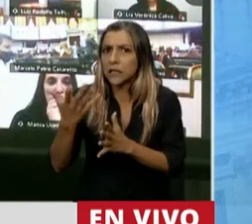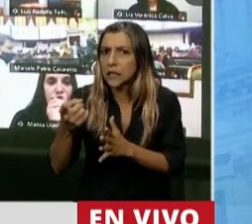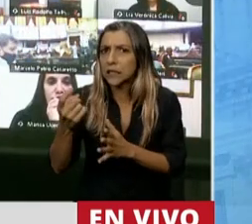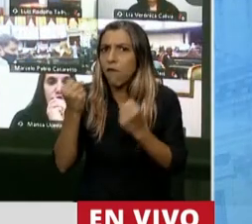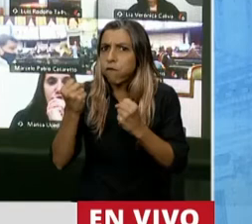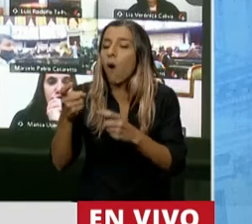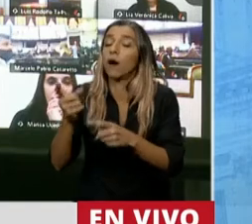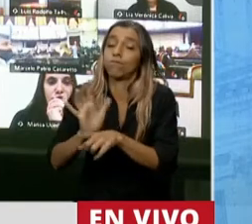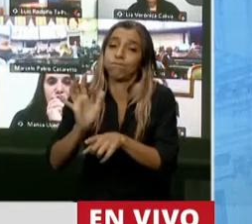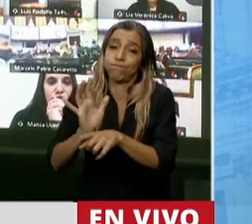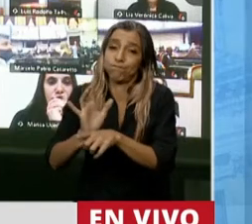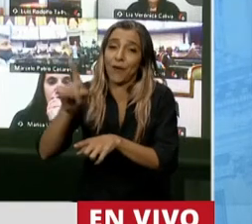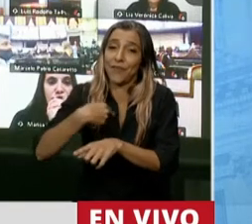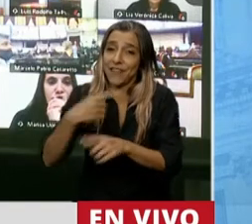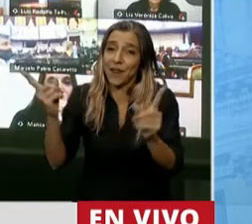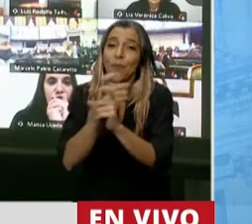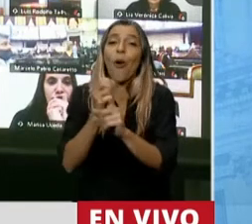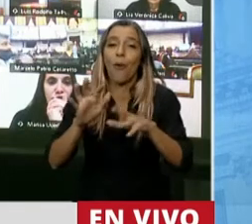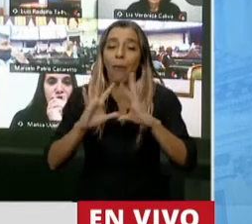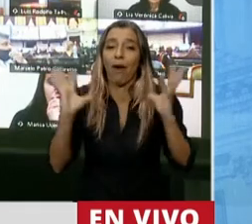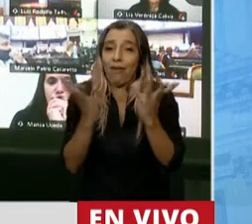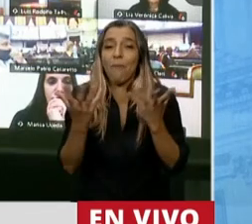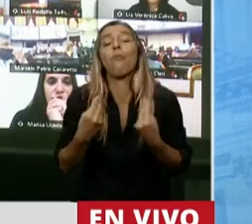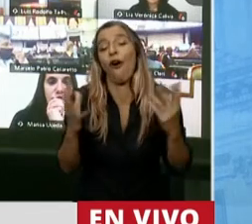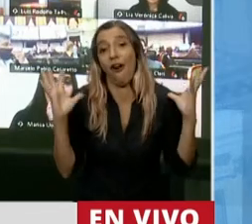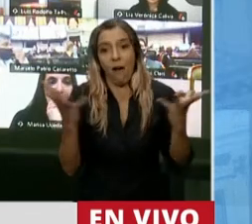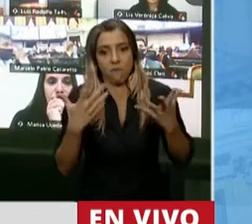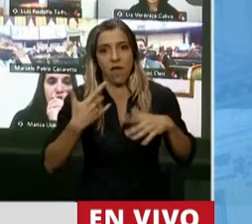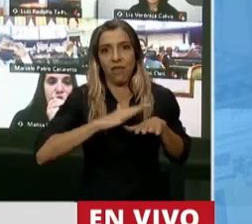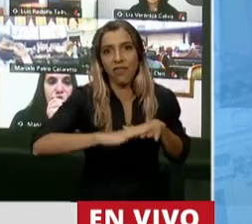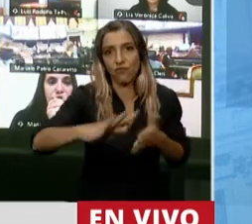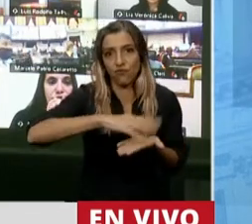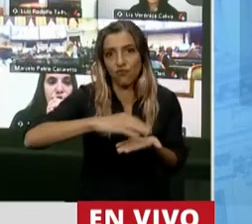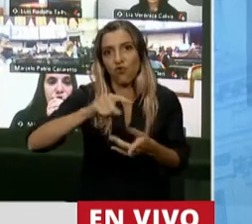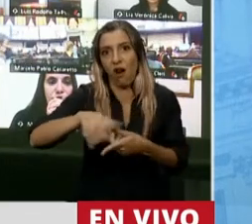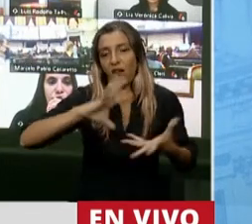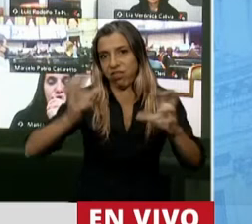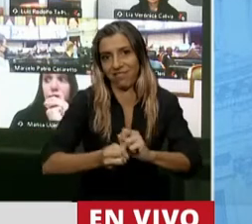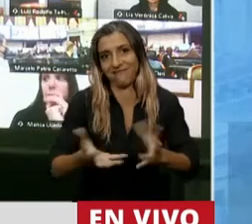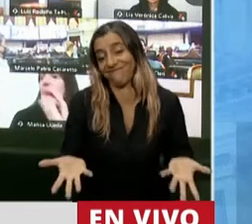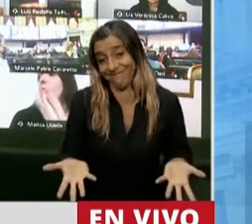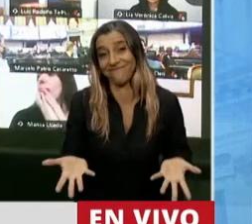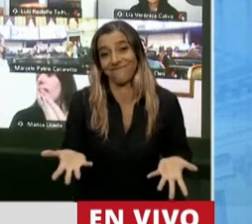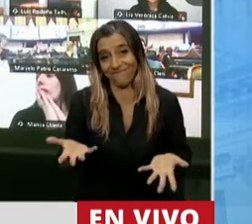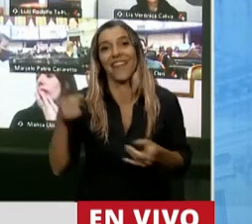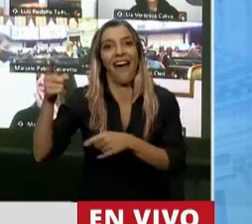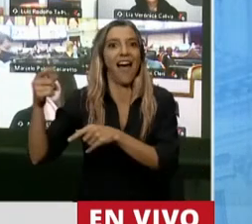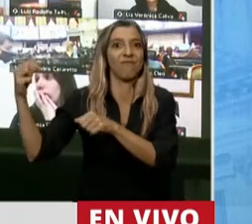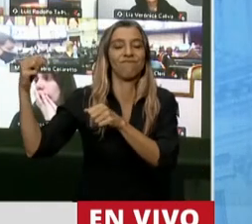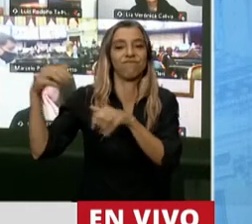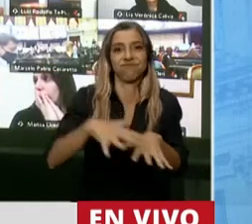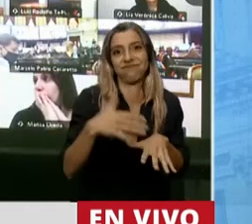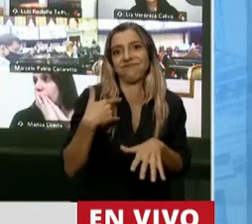costa de justamente explotar los recursos de otras regiones, como la nuestra, que todavía tenemos esas deudas de tanto